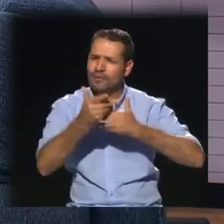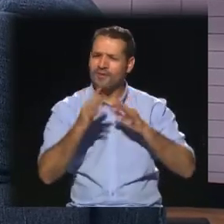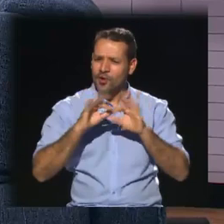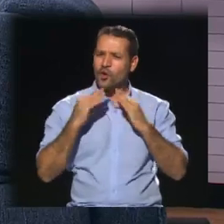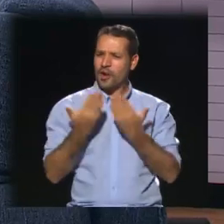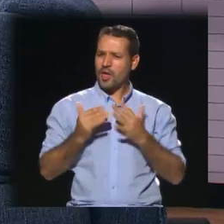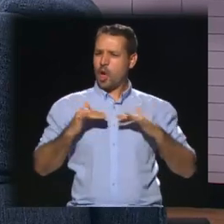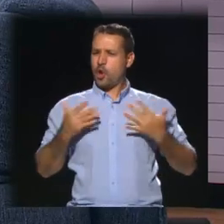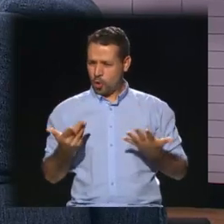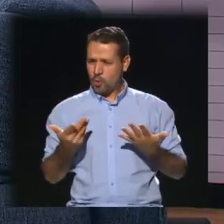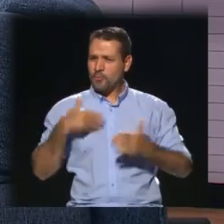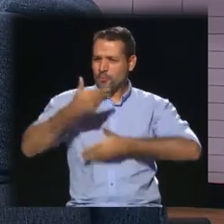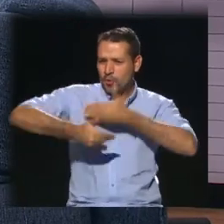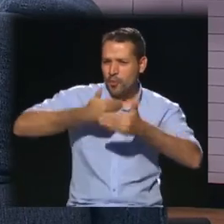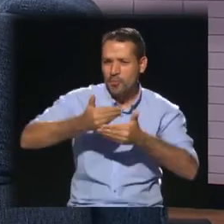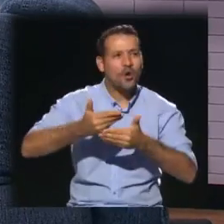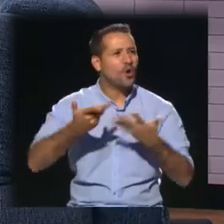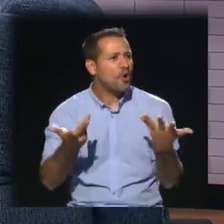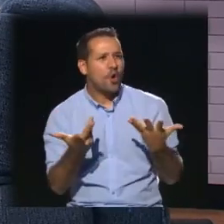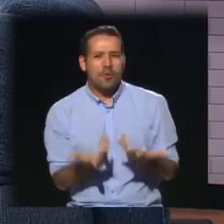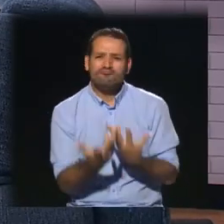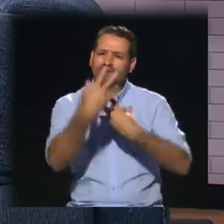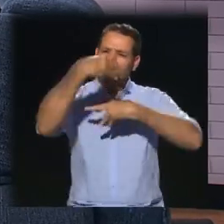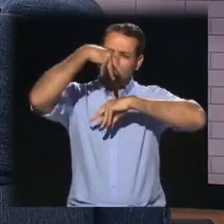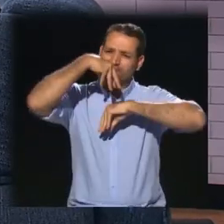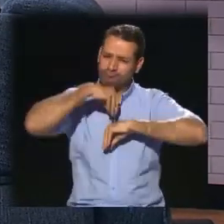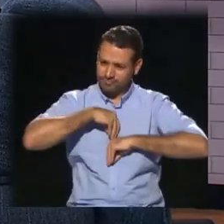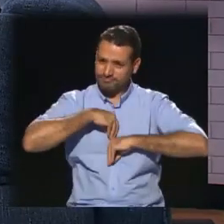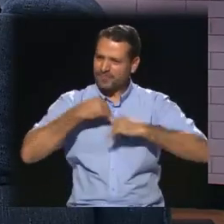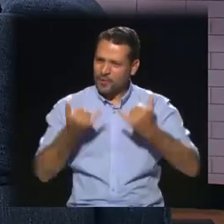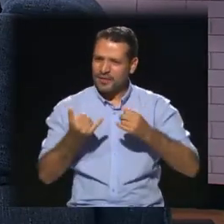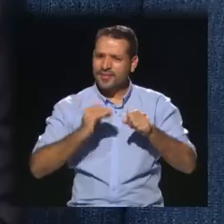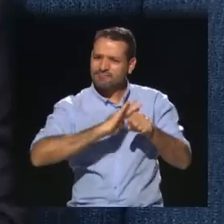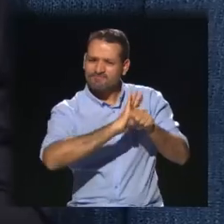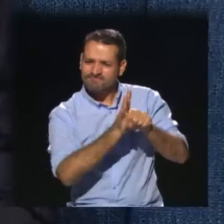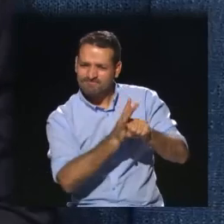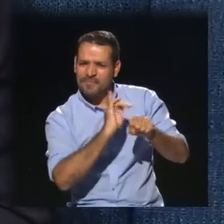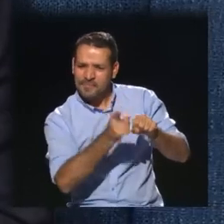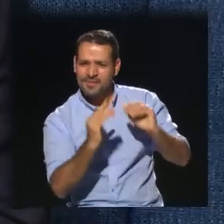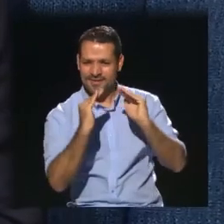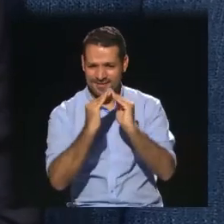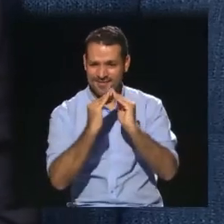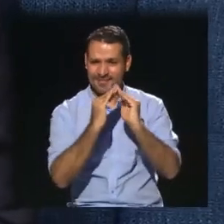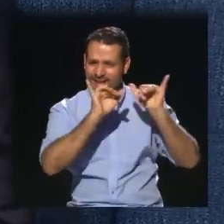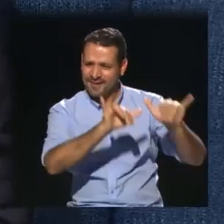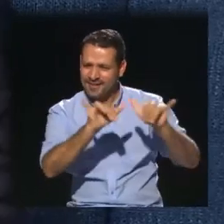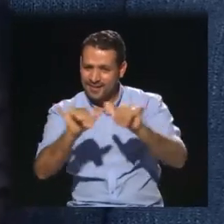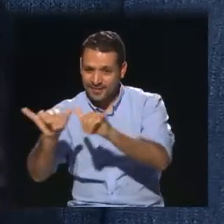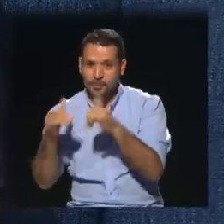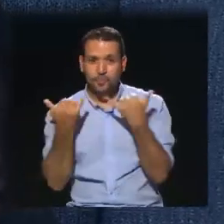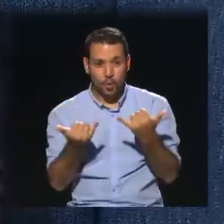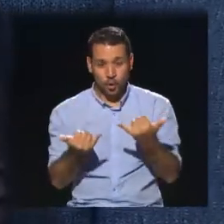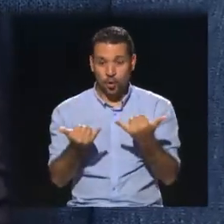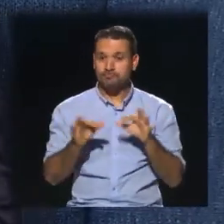también nos empezamos a proyectar hacia el futuro y más en esta contingencia que hoy estamos viviendo? Sí, yo creo que hoy las familias y